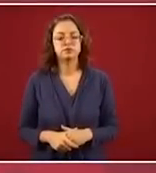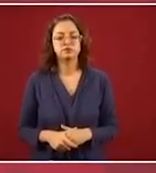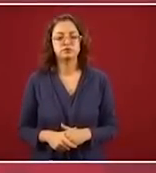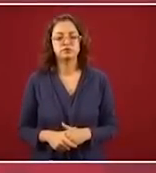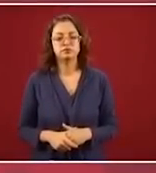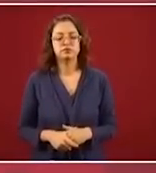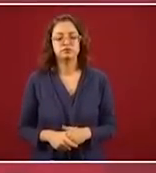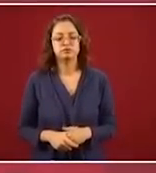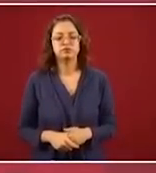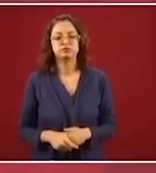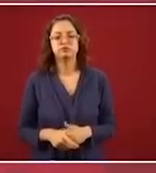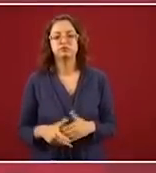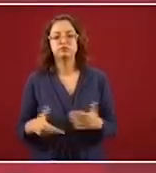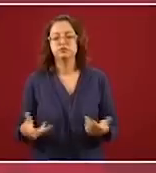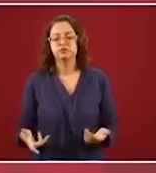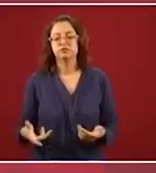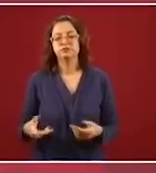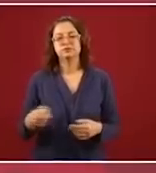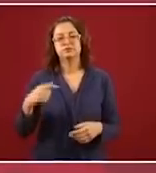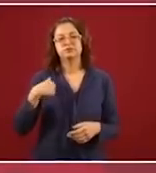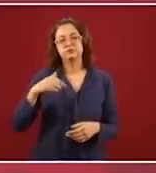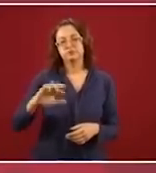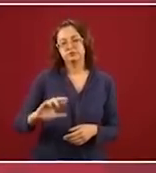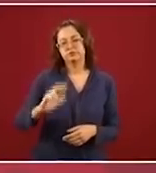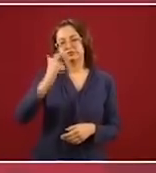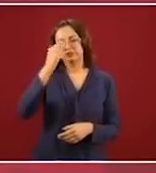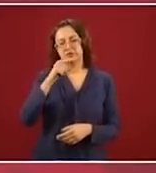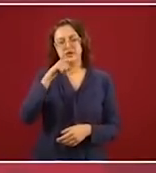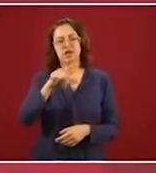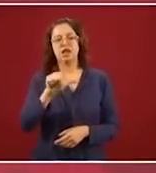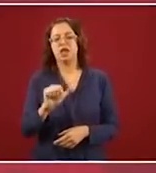para conmemorar la toma de la Bastilla